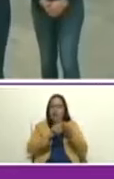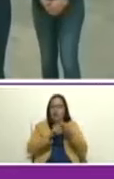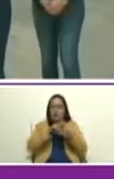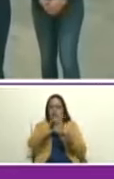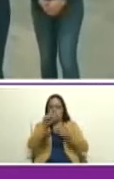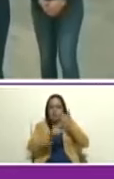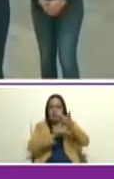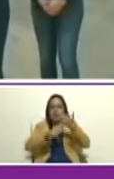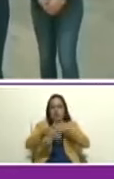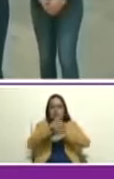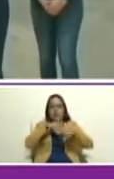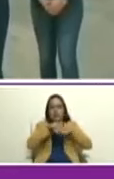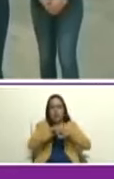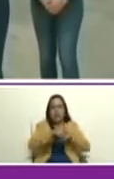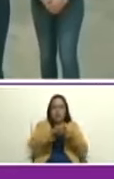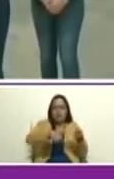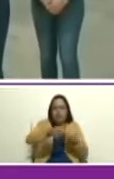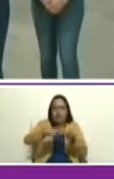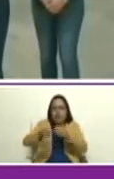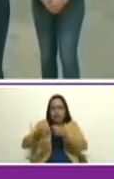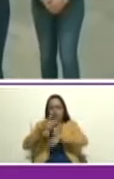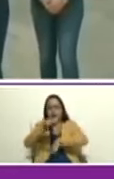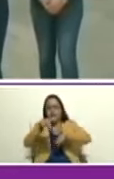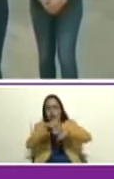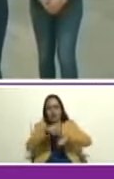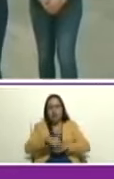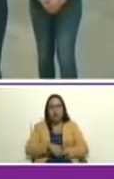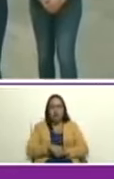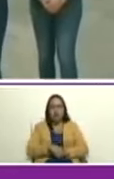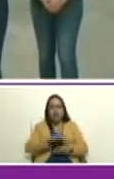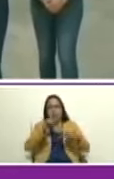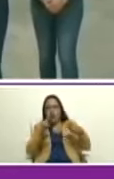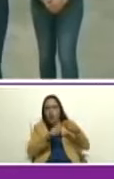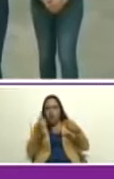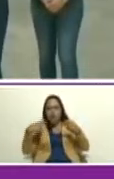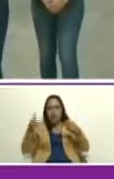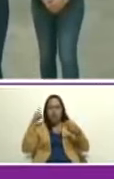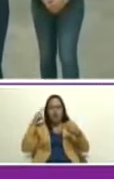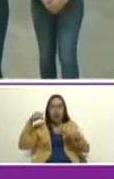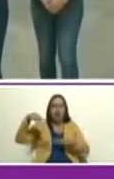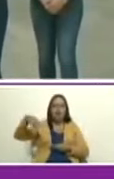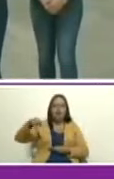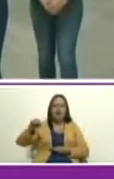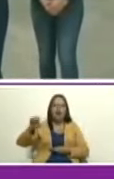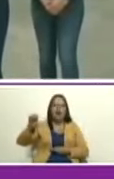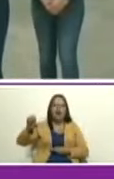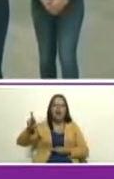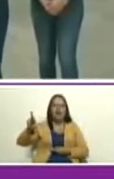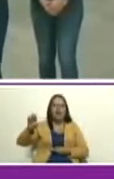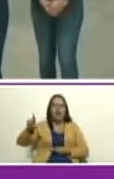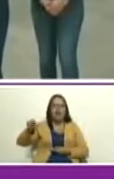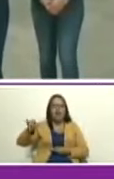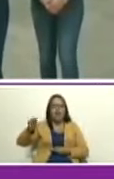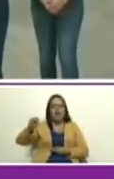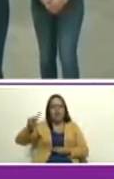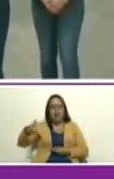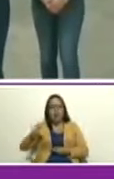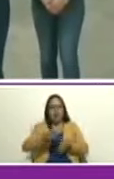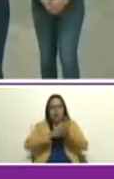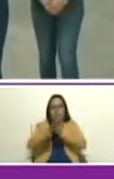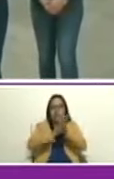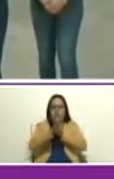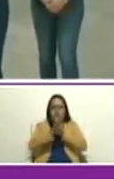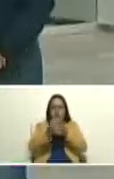viceministra de Comercio Nacional, con Mayrelín Vera, emprendedora. Adelante,